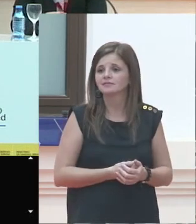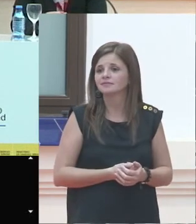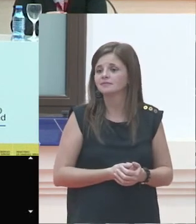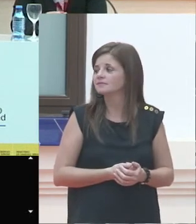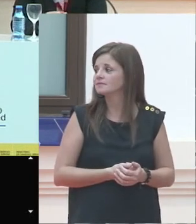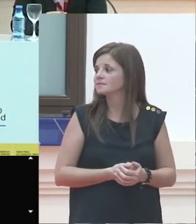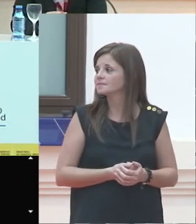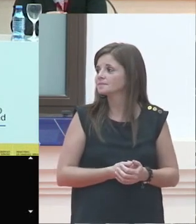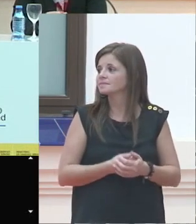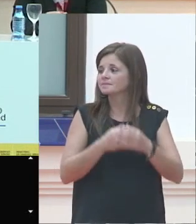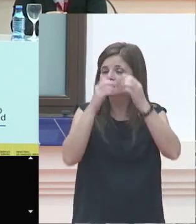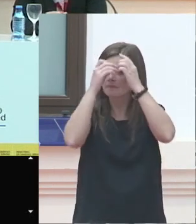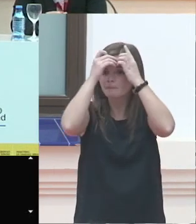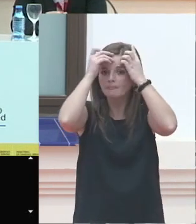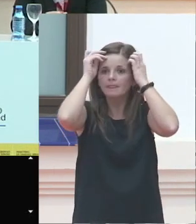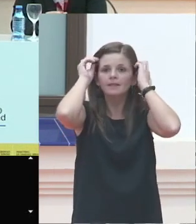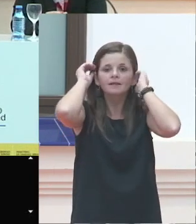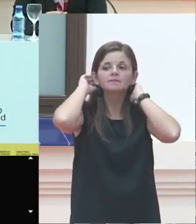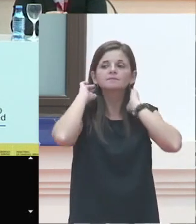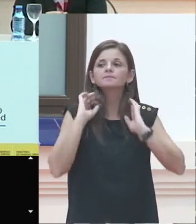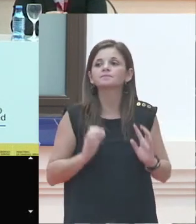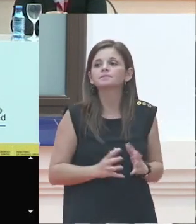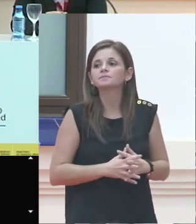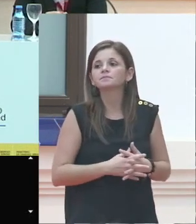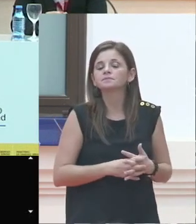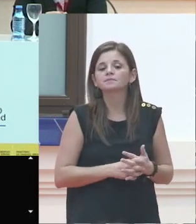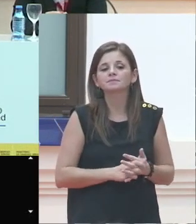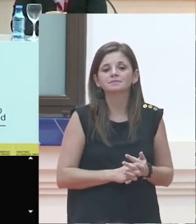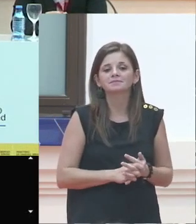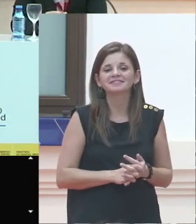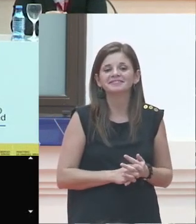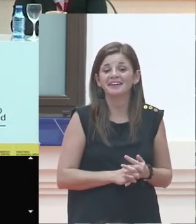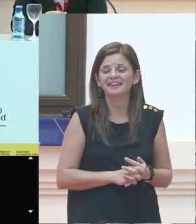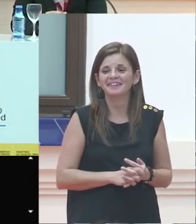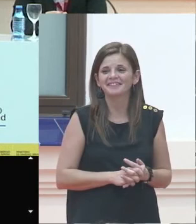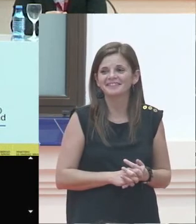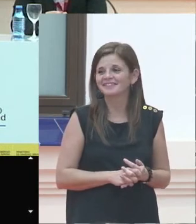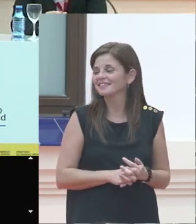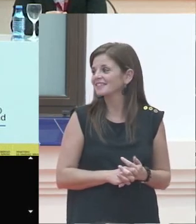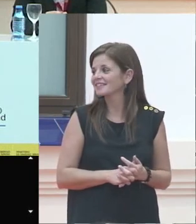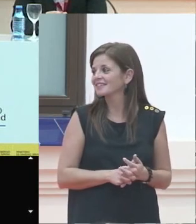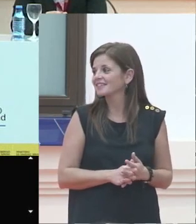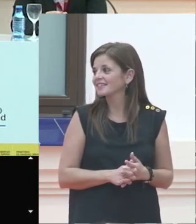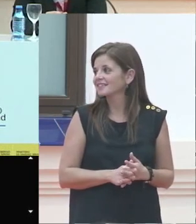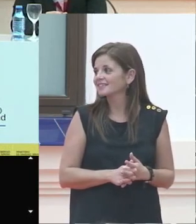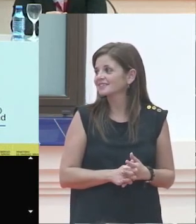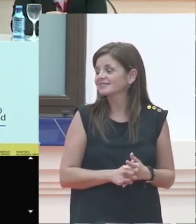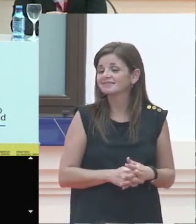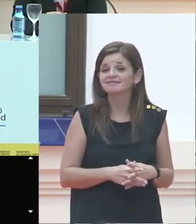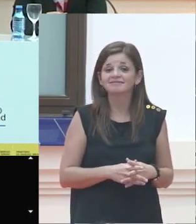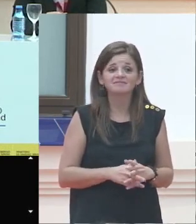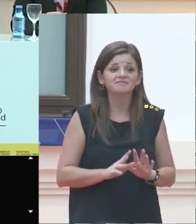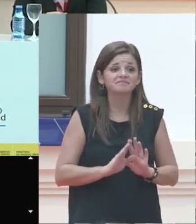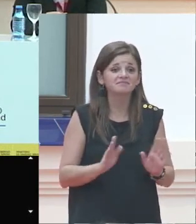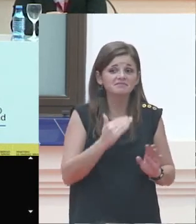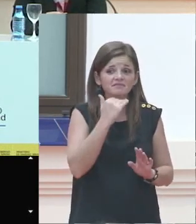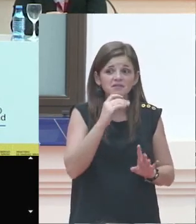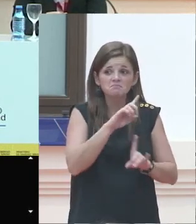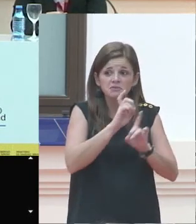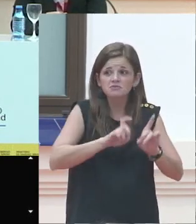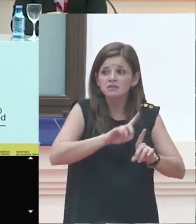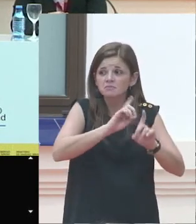datos de naturaleza personal por la LOPD, pero otros sí. Entonces, hay toda una discusión sobre eso.